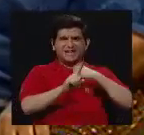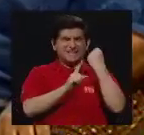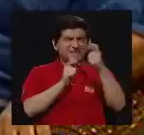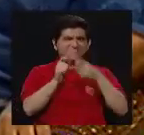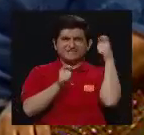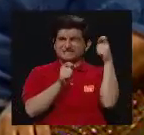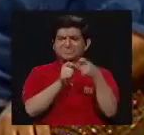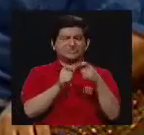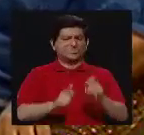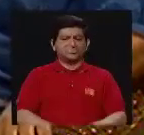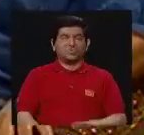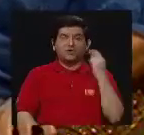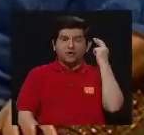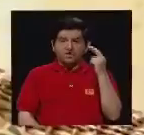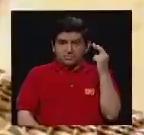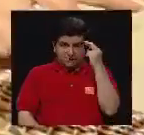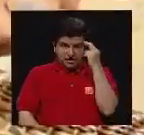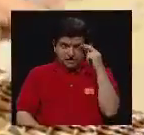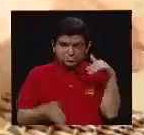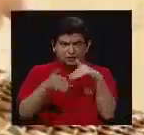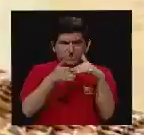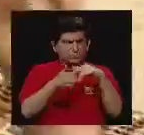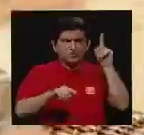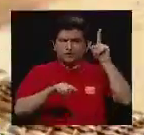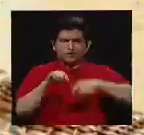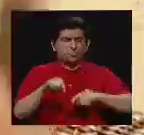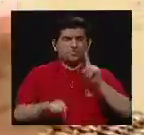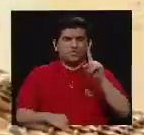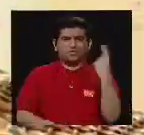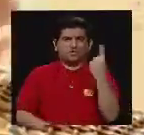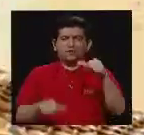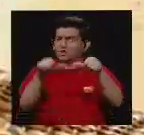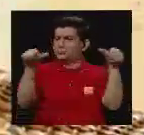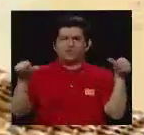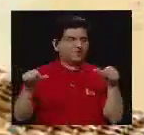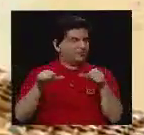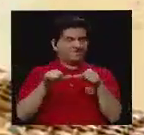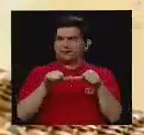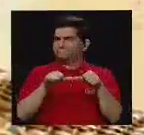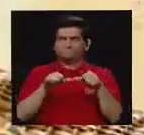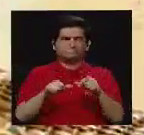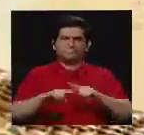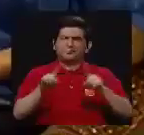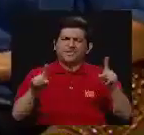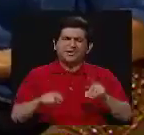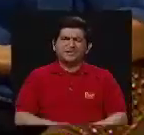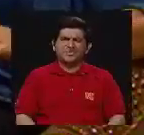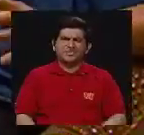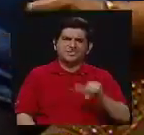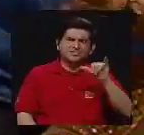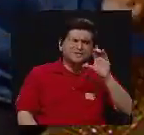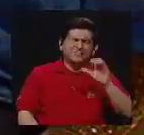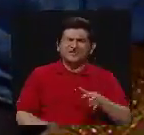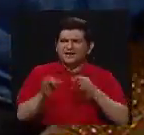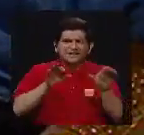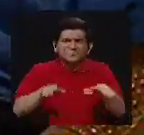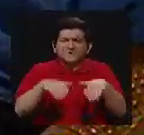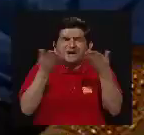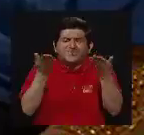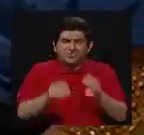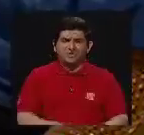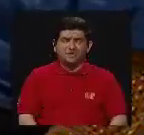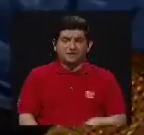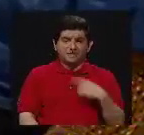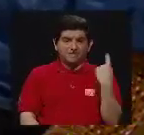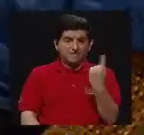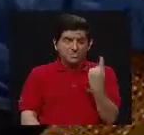en situaciones específicas. Por eso los estudios no pueden provenir de una sola rama. Pero, Yadira, ¿cómo explicar?